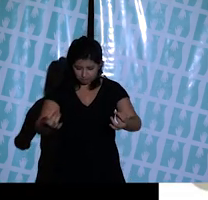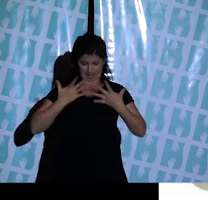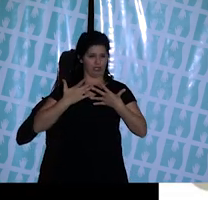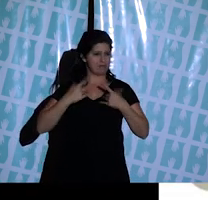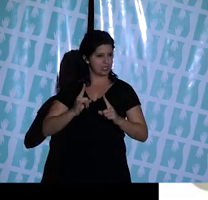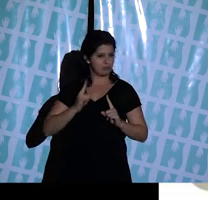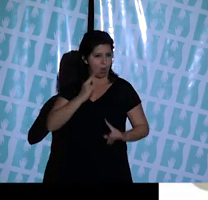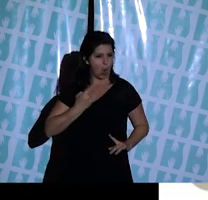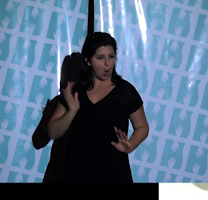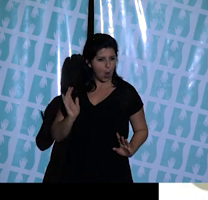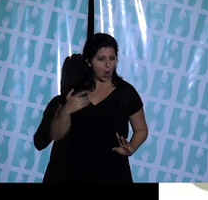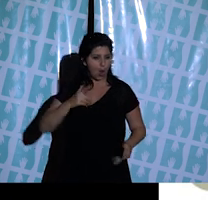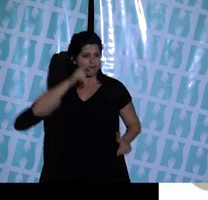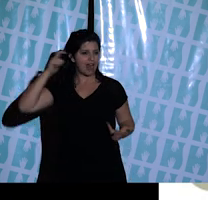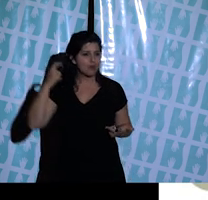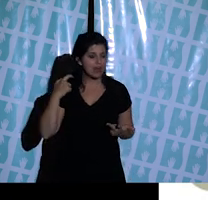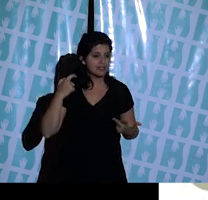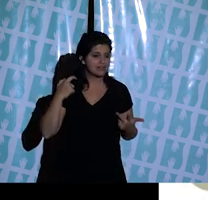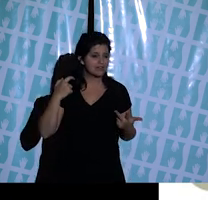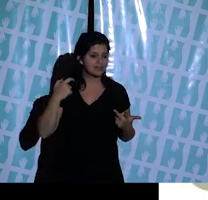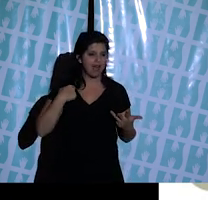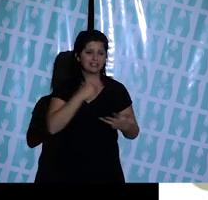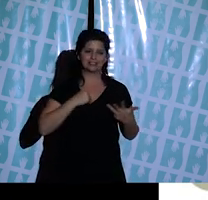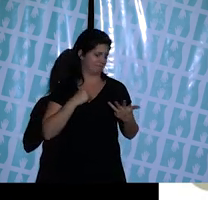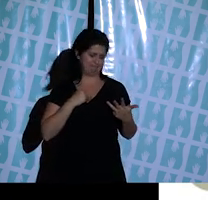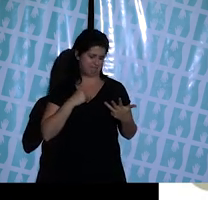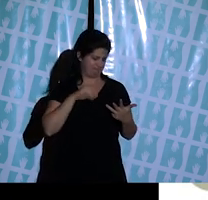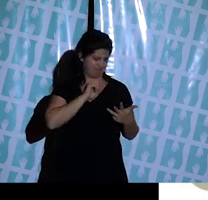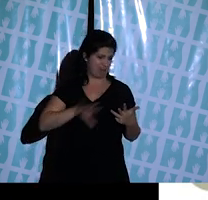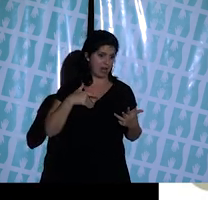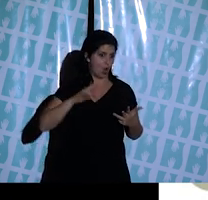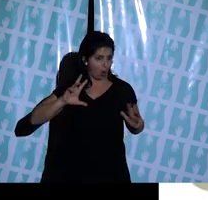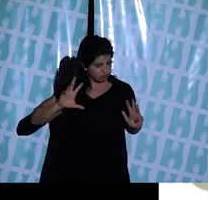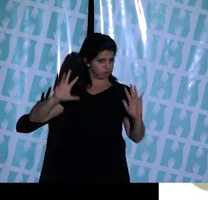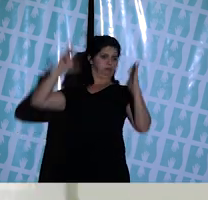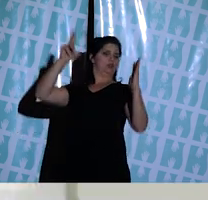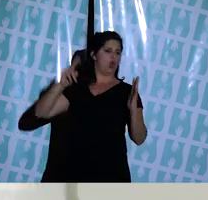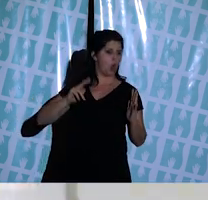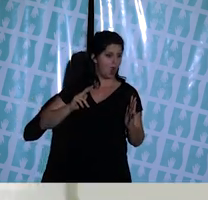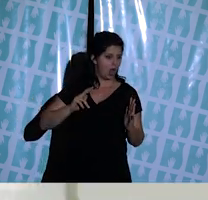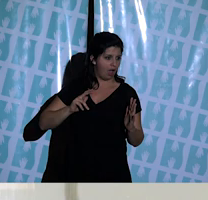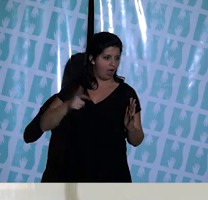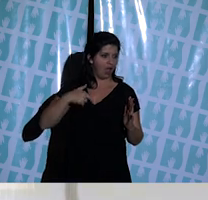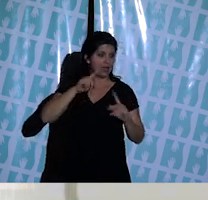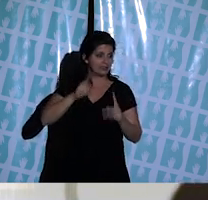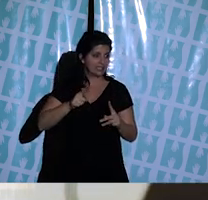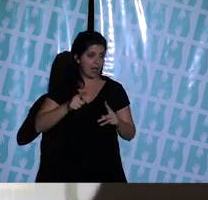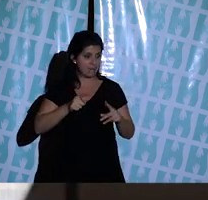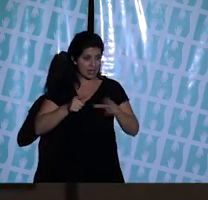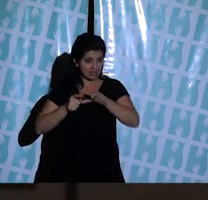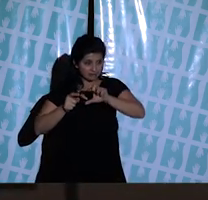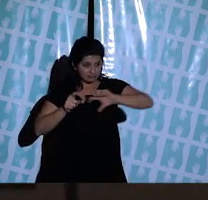autodesprecio, la vergüenza, sentirse miserable, o la bronca, van a activar. Y acá tenemos deprivación, cuando